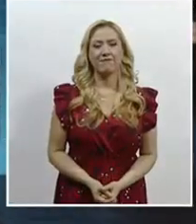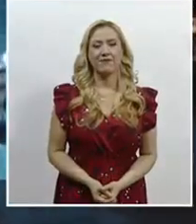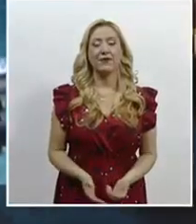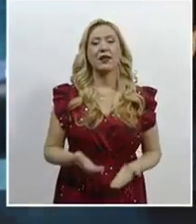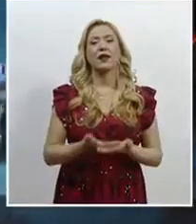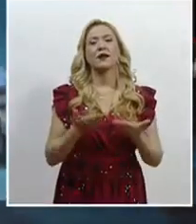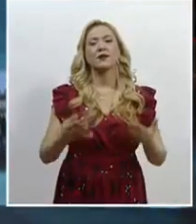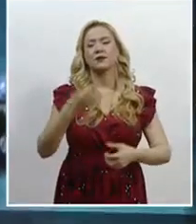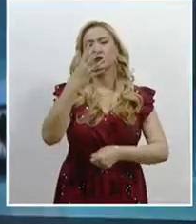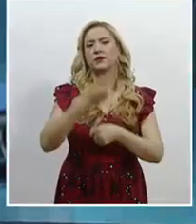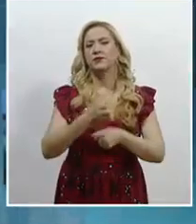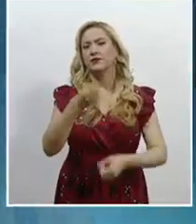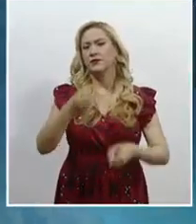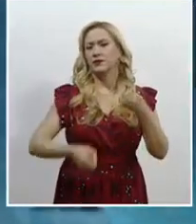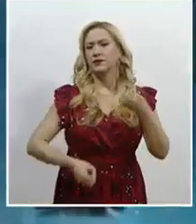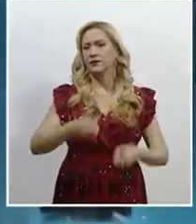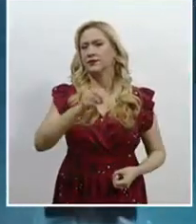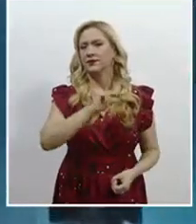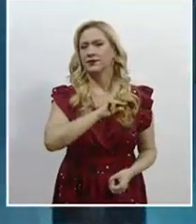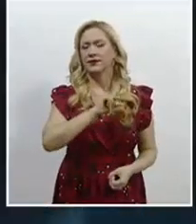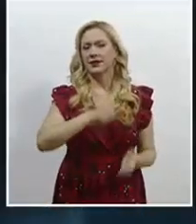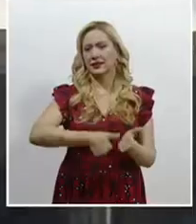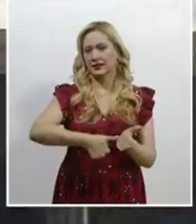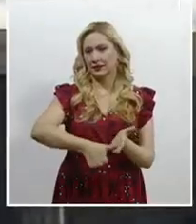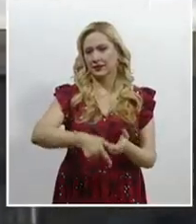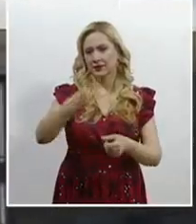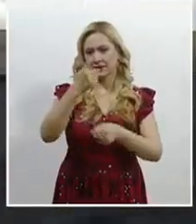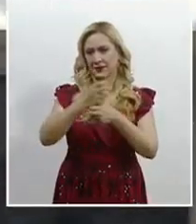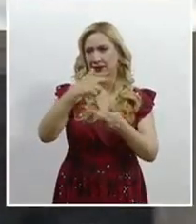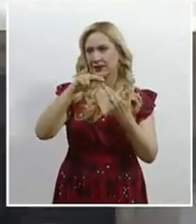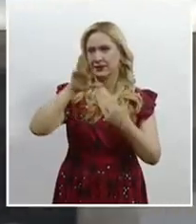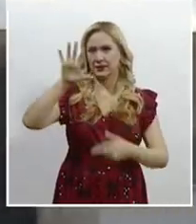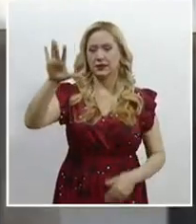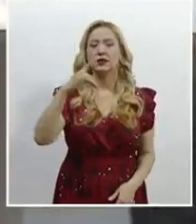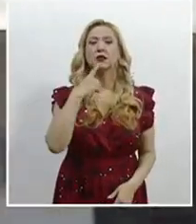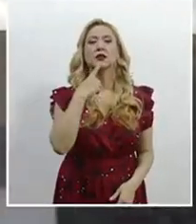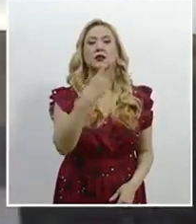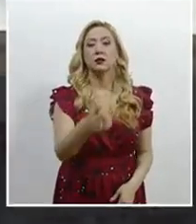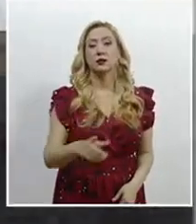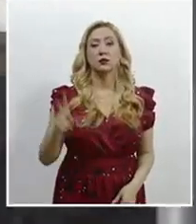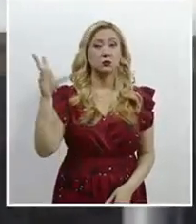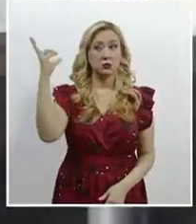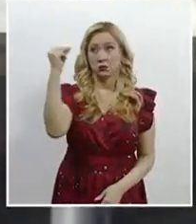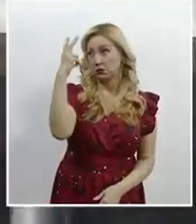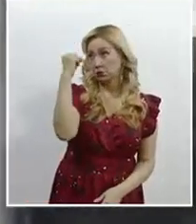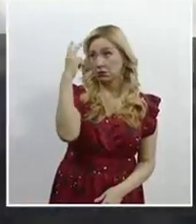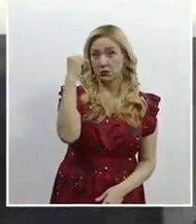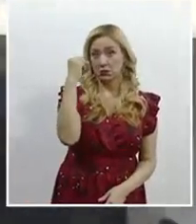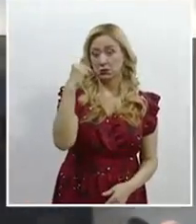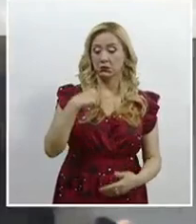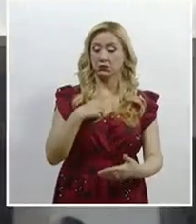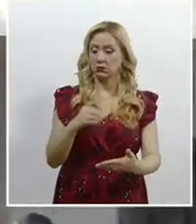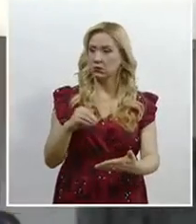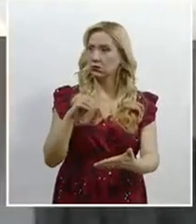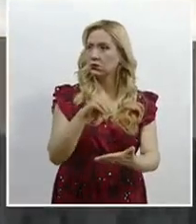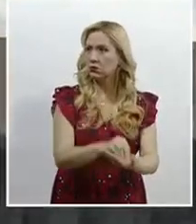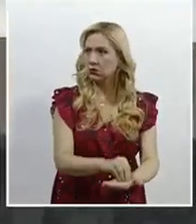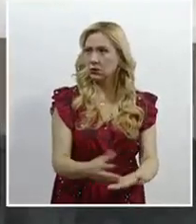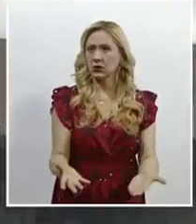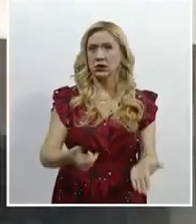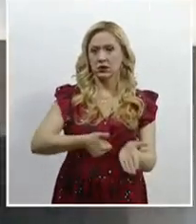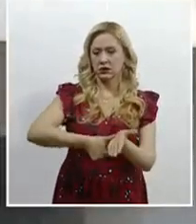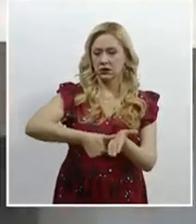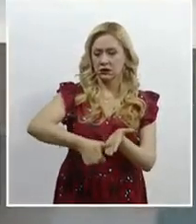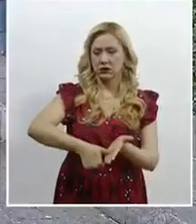Y el cuarto tribunal colegiado en materia civil del primer circuito estableció que la negativa a inscribir en el registro civil de la Ciudad de